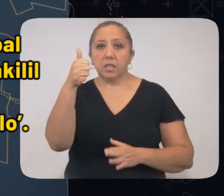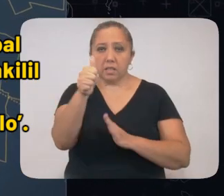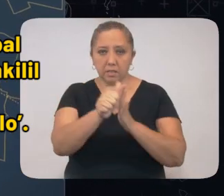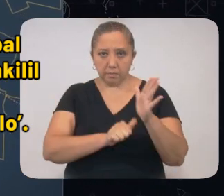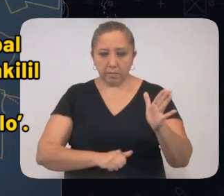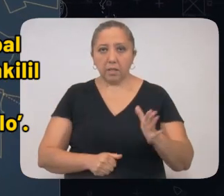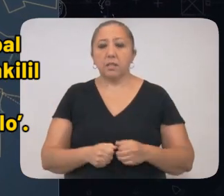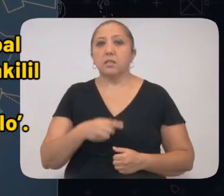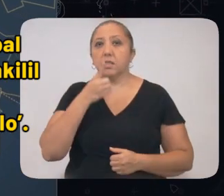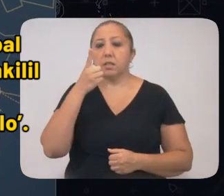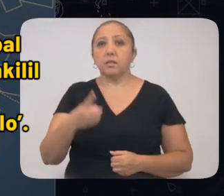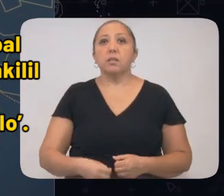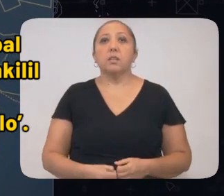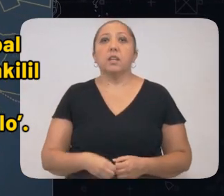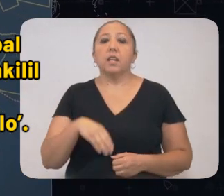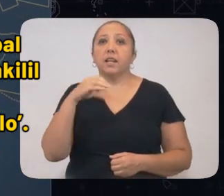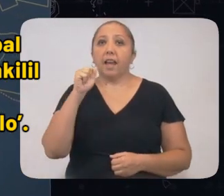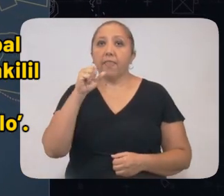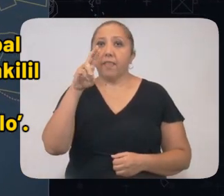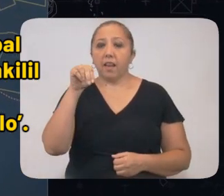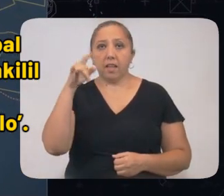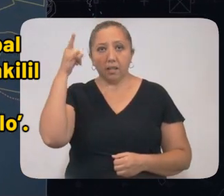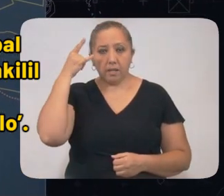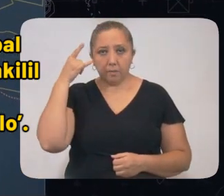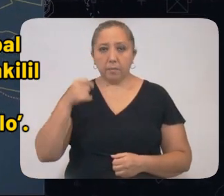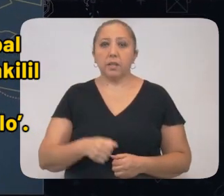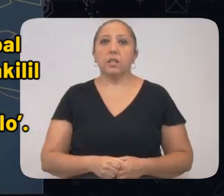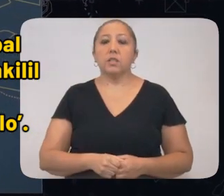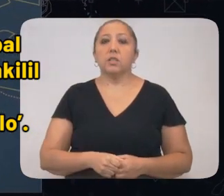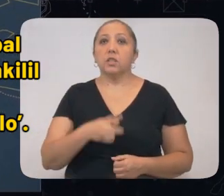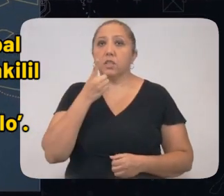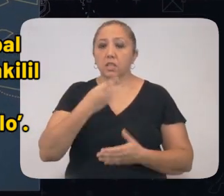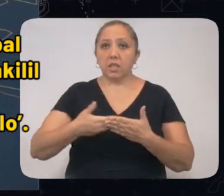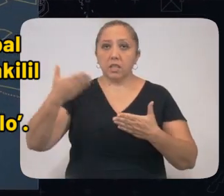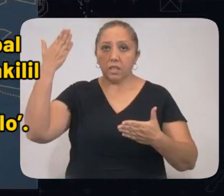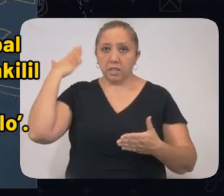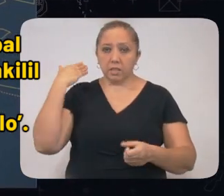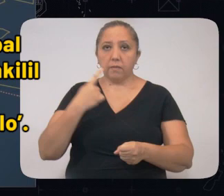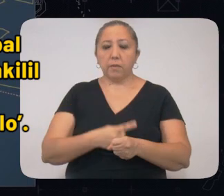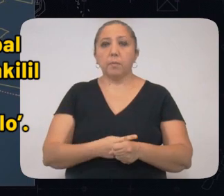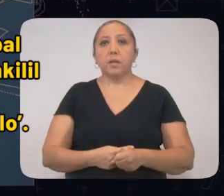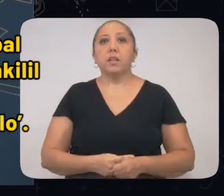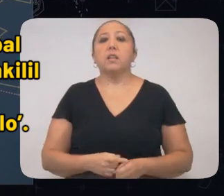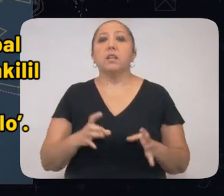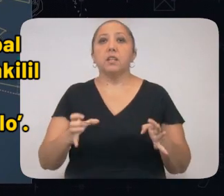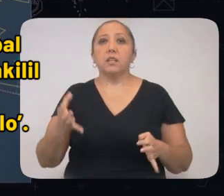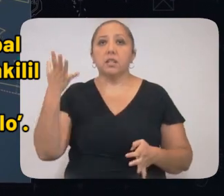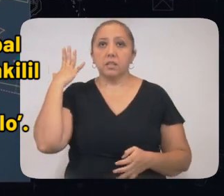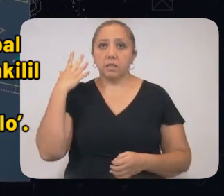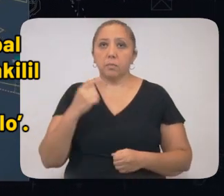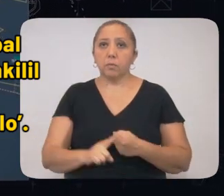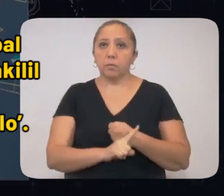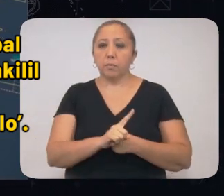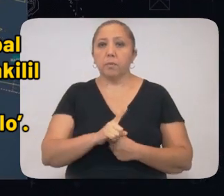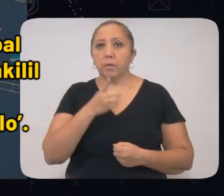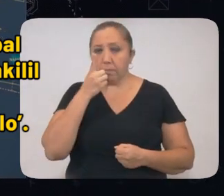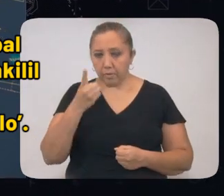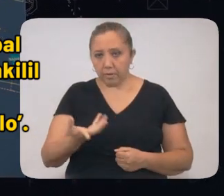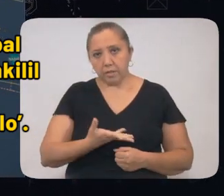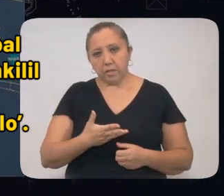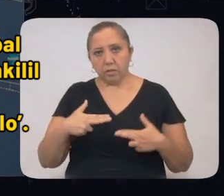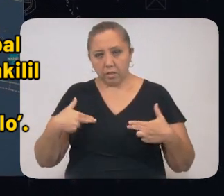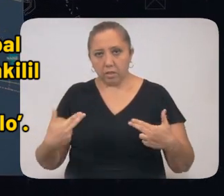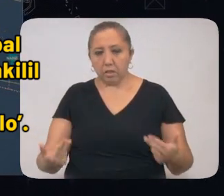edad, originario y residente de Candelaria, Campeche. Dentro de los antecedentes de enfermedades, se reporta anomalía congénita